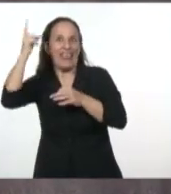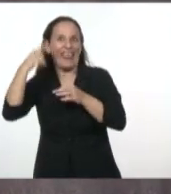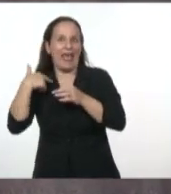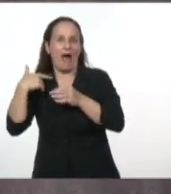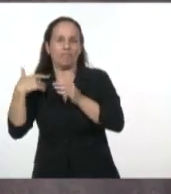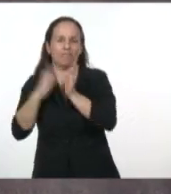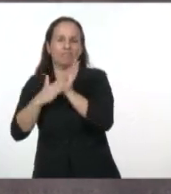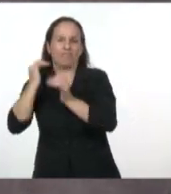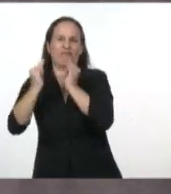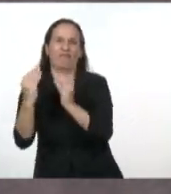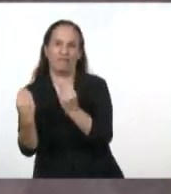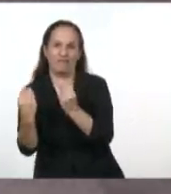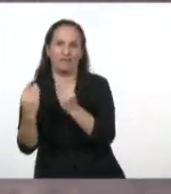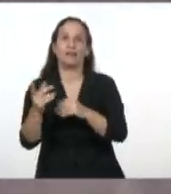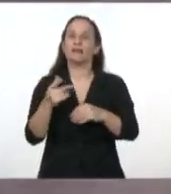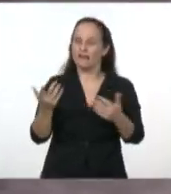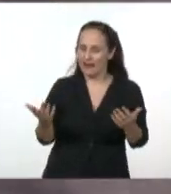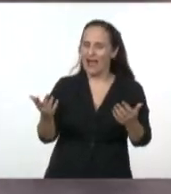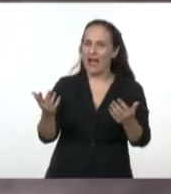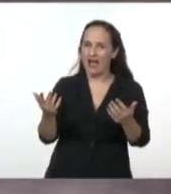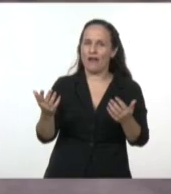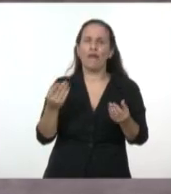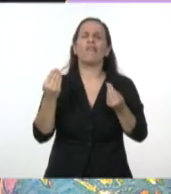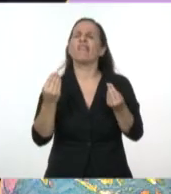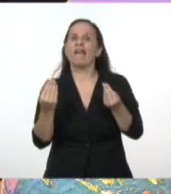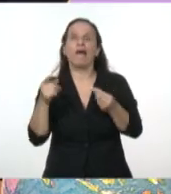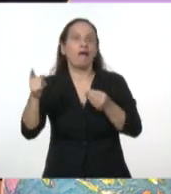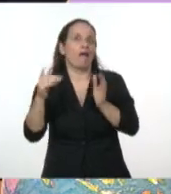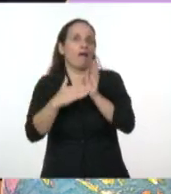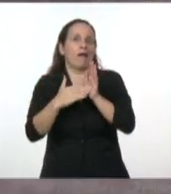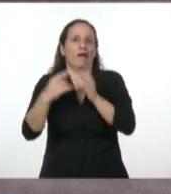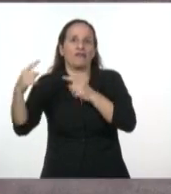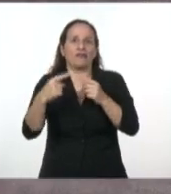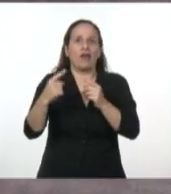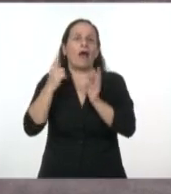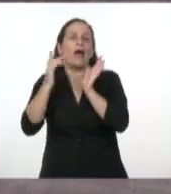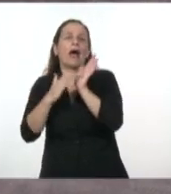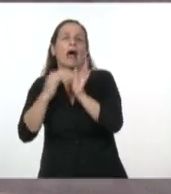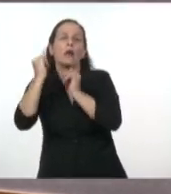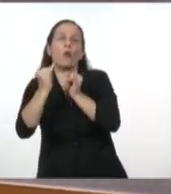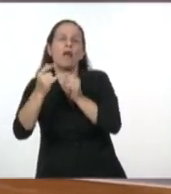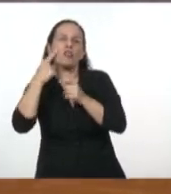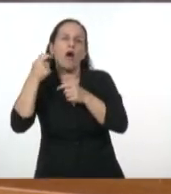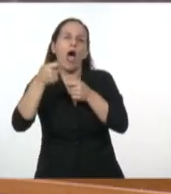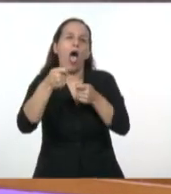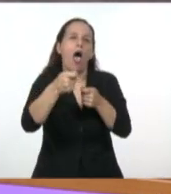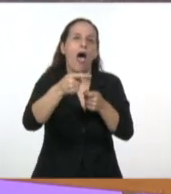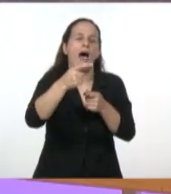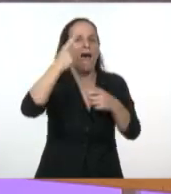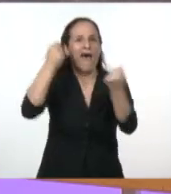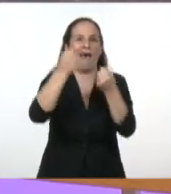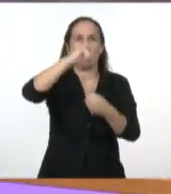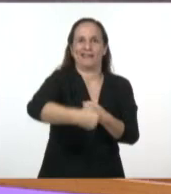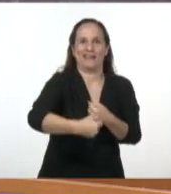a partir de diferentes argumentos vamos a tratar de convencer a la otra persona. Es